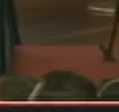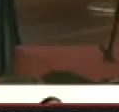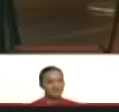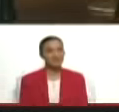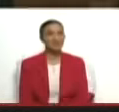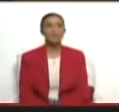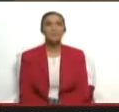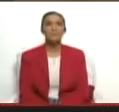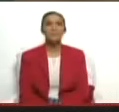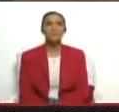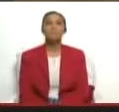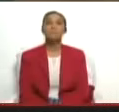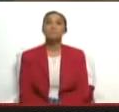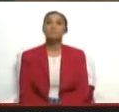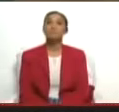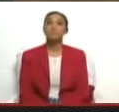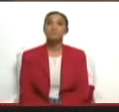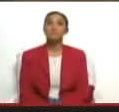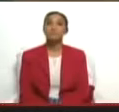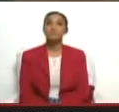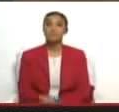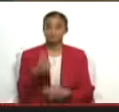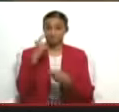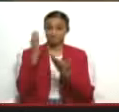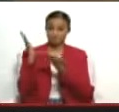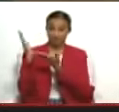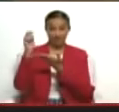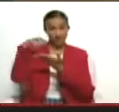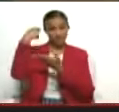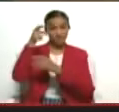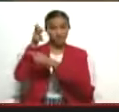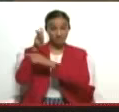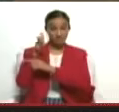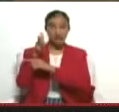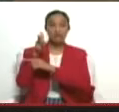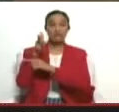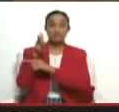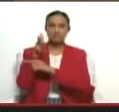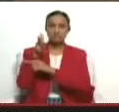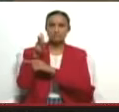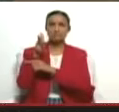estoy practicando bueno Lamentablemente